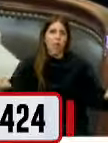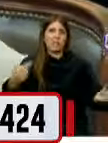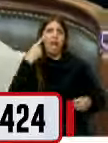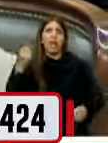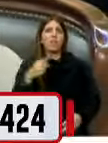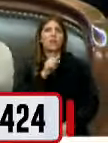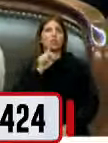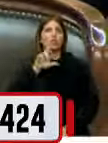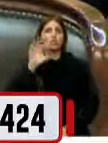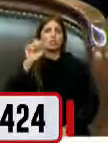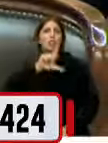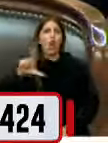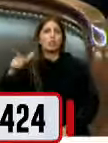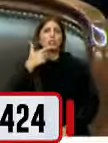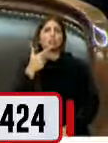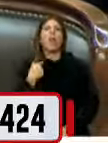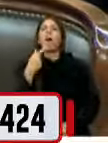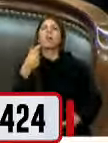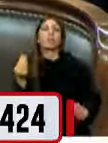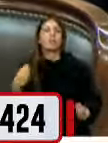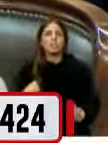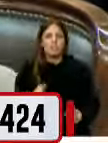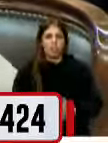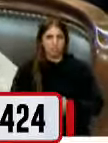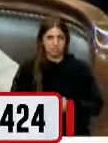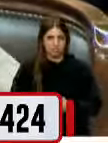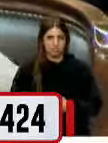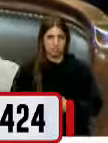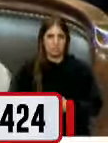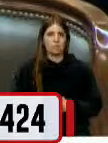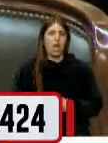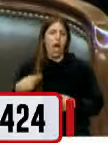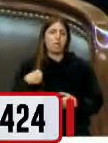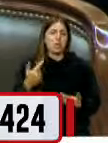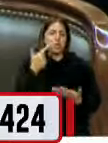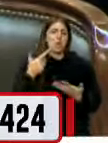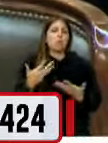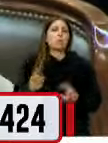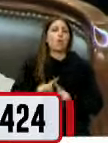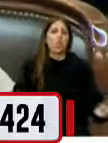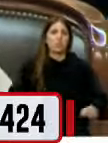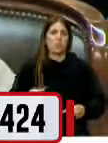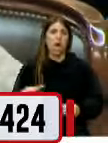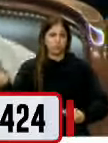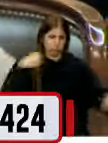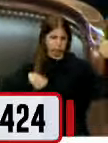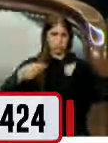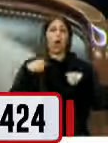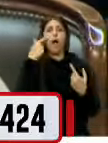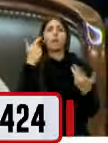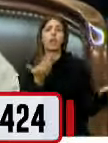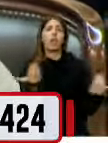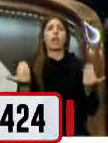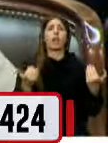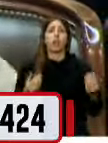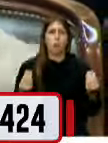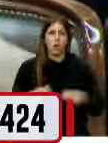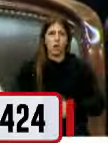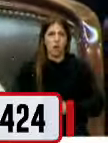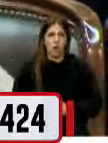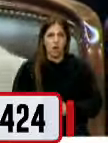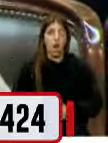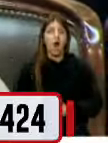Ahí nos vamos a acercar a lo que es la avenida Entre Ríos para mostrarles también lo que es el procedimiento policial. A